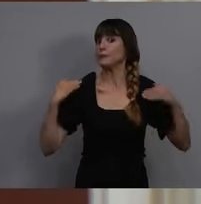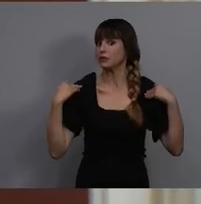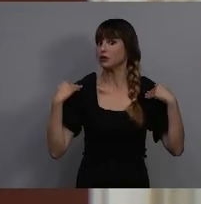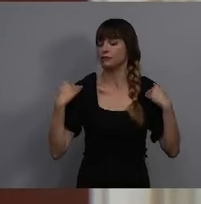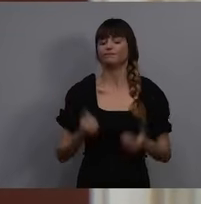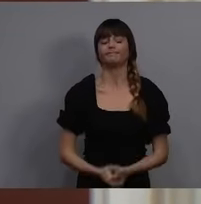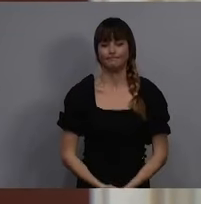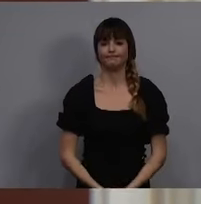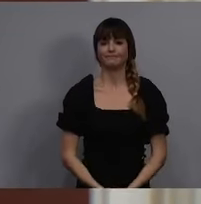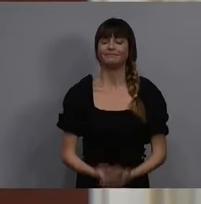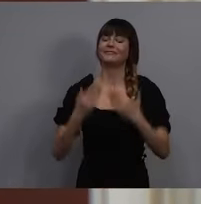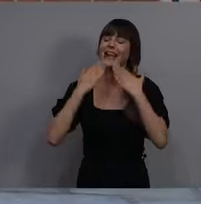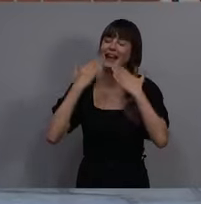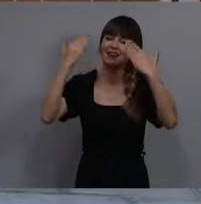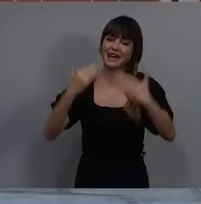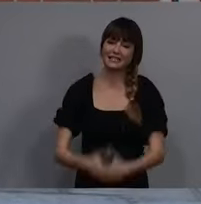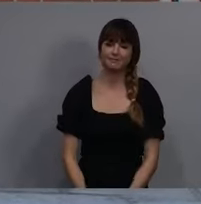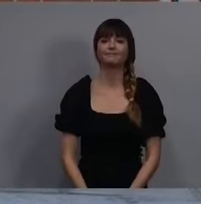nada más y muchas